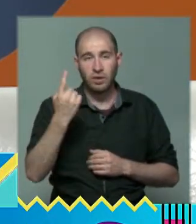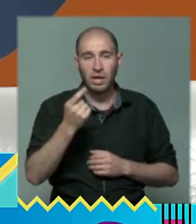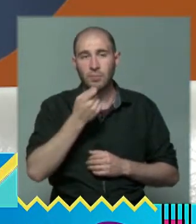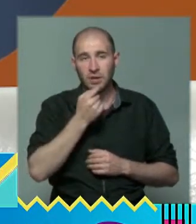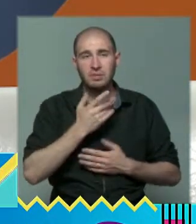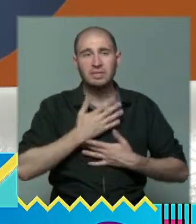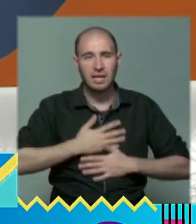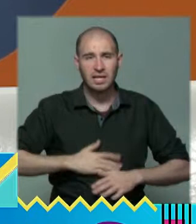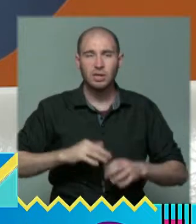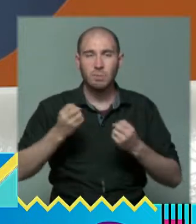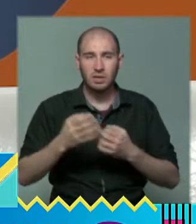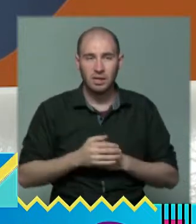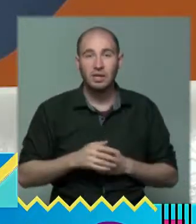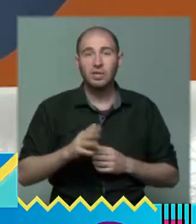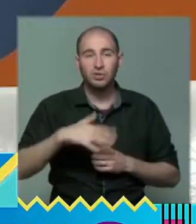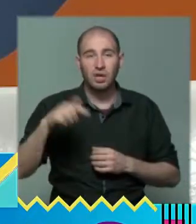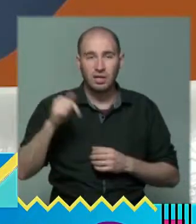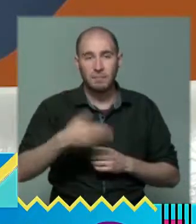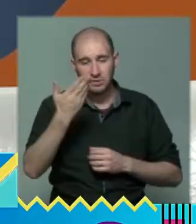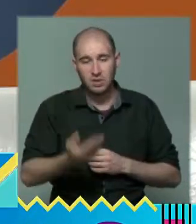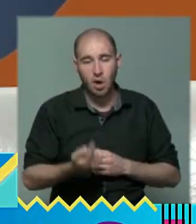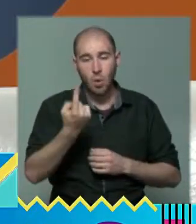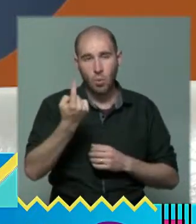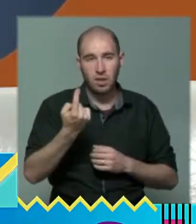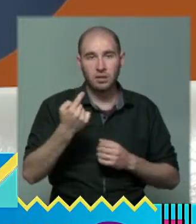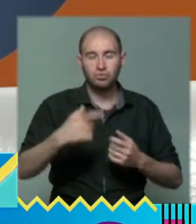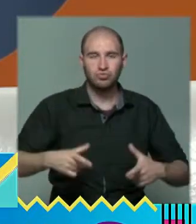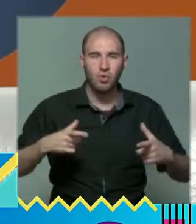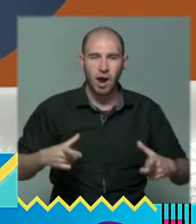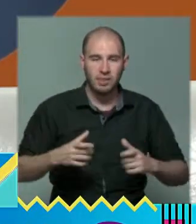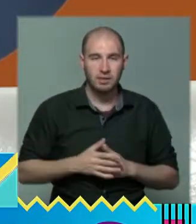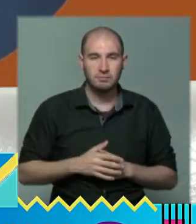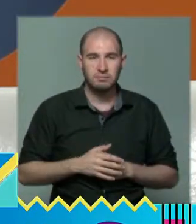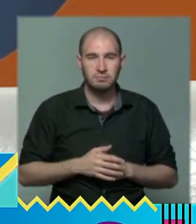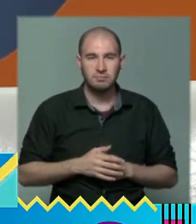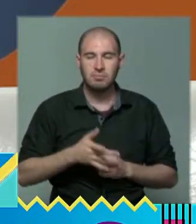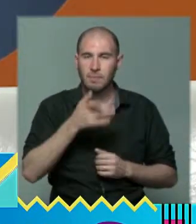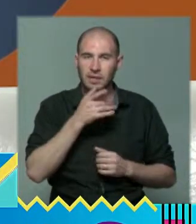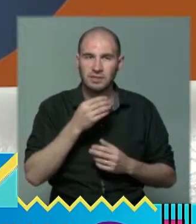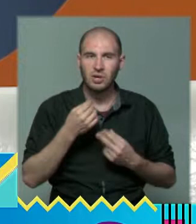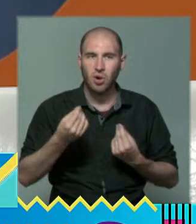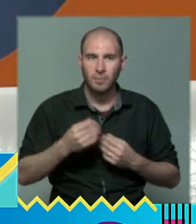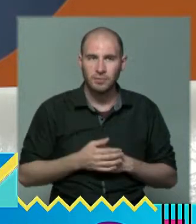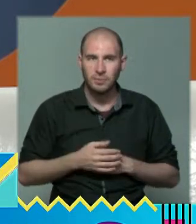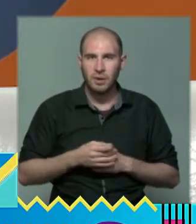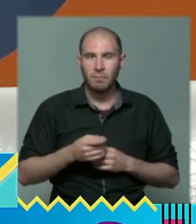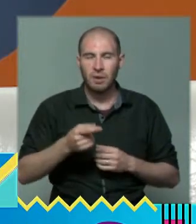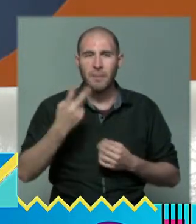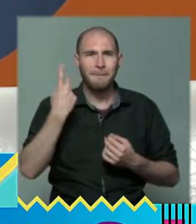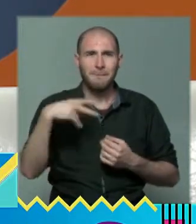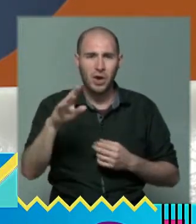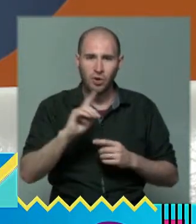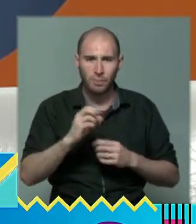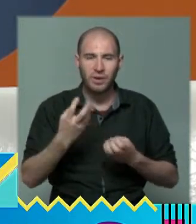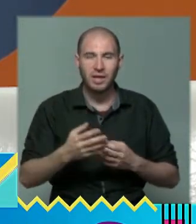estar tranquilos porque dijimos, bueno, en esta situación que haya sido una sola persona es una suerte. Yo creo que, no sé cómo no ha sido más grave la situación,